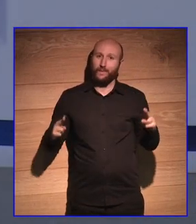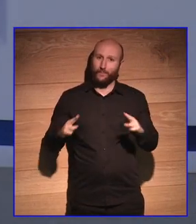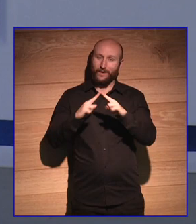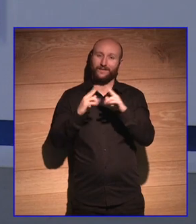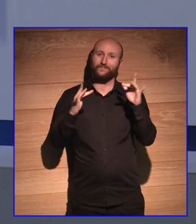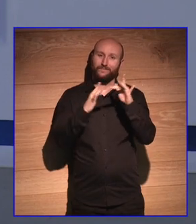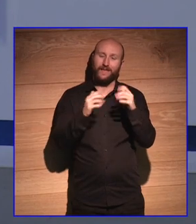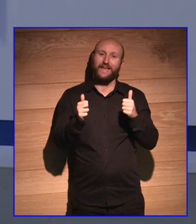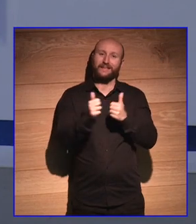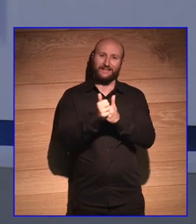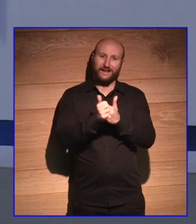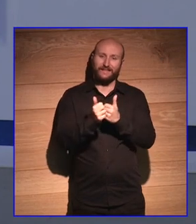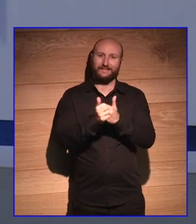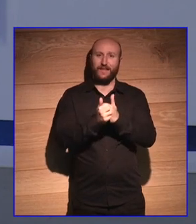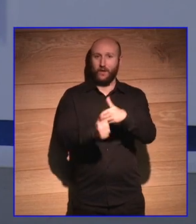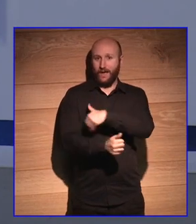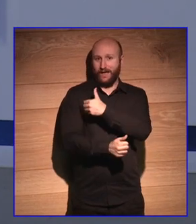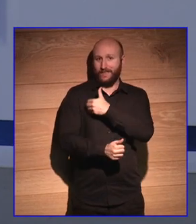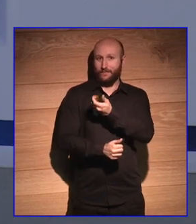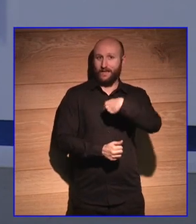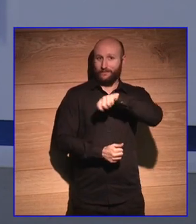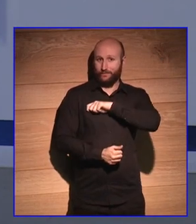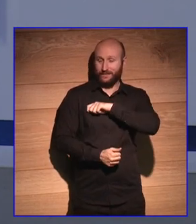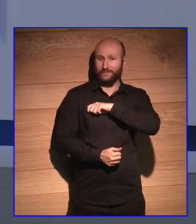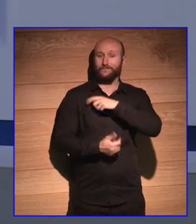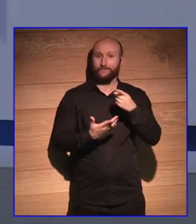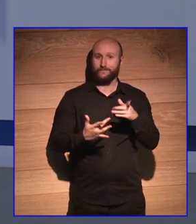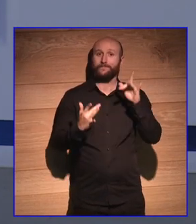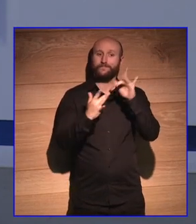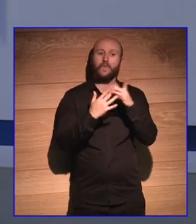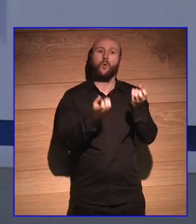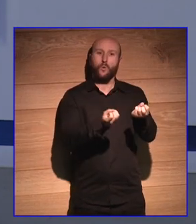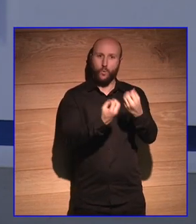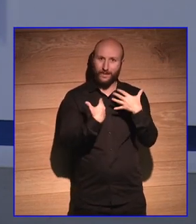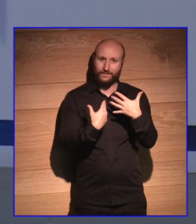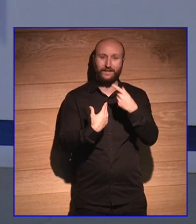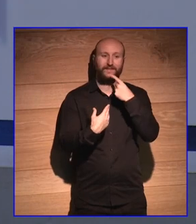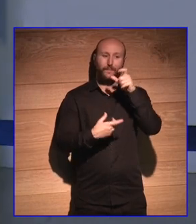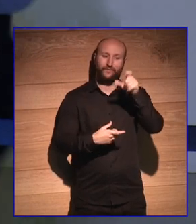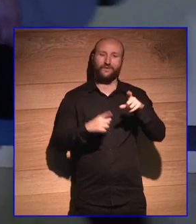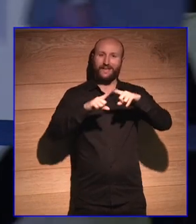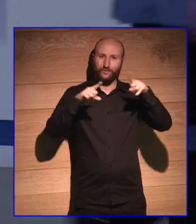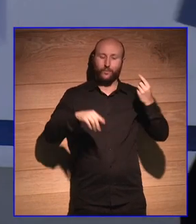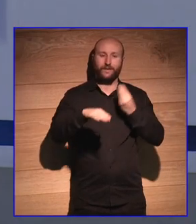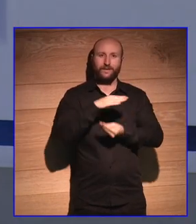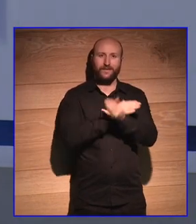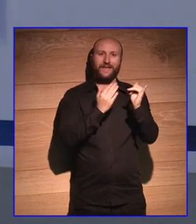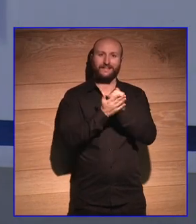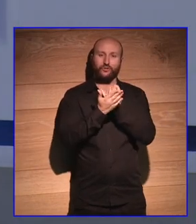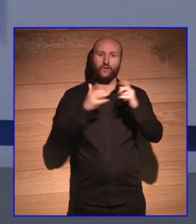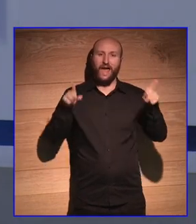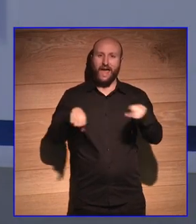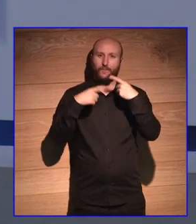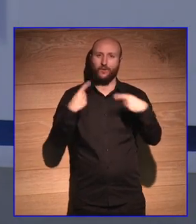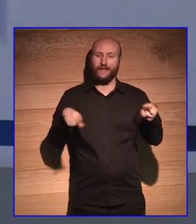secretario de la academia de españa en roma hermenegildo esteban revela que la segoviana estudió la asignatura de armonía bajo la